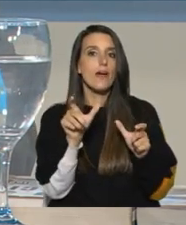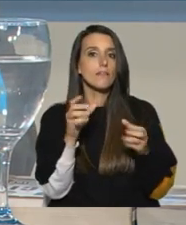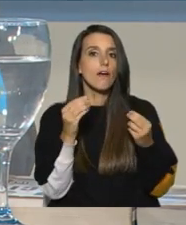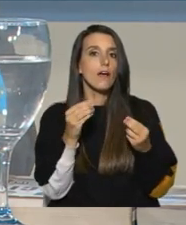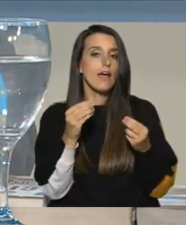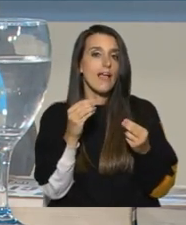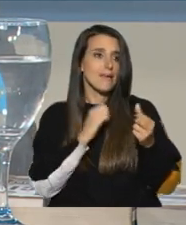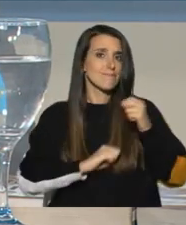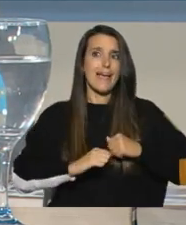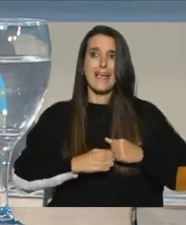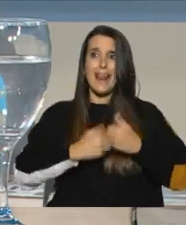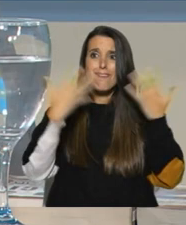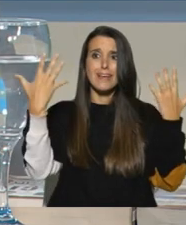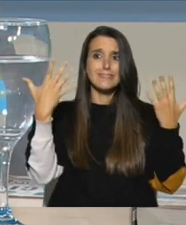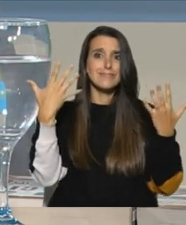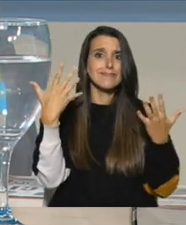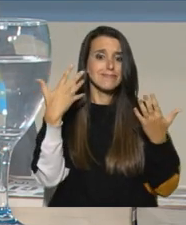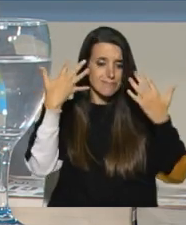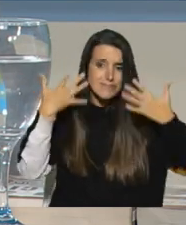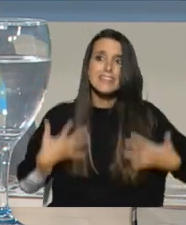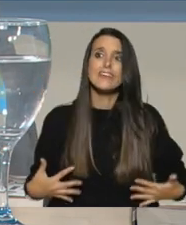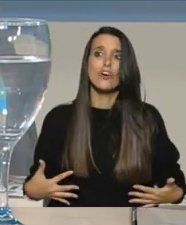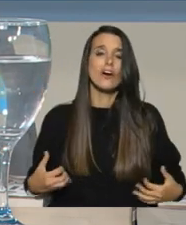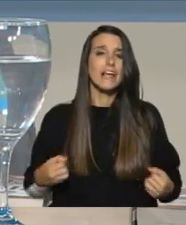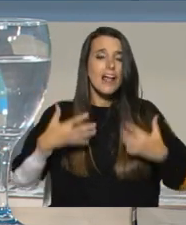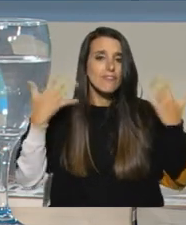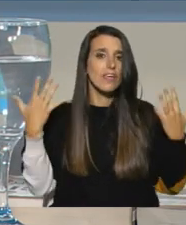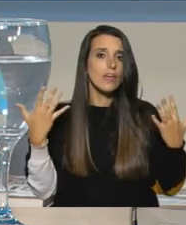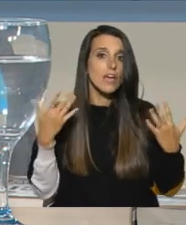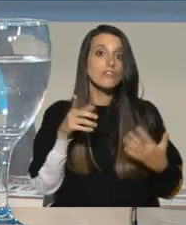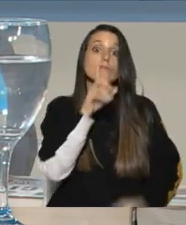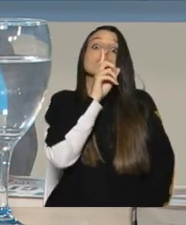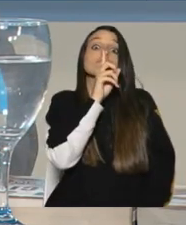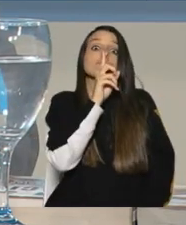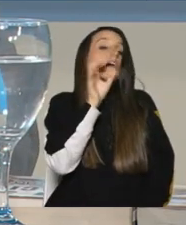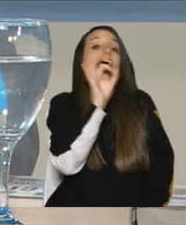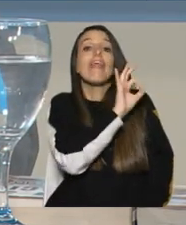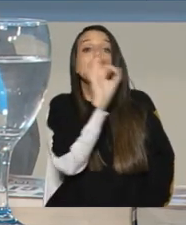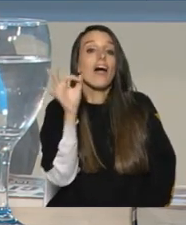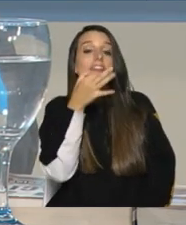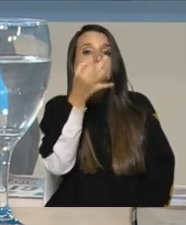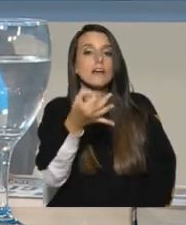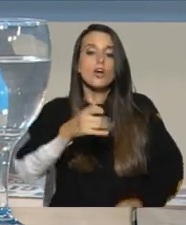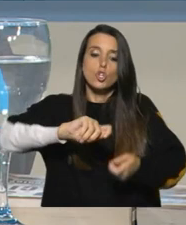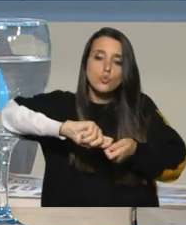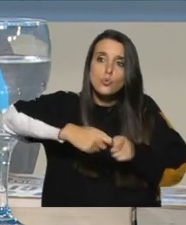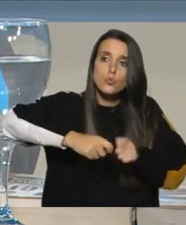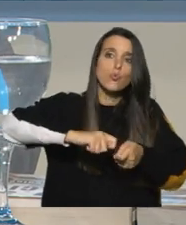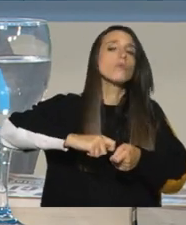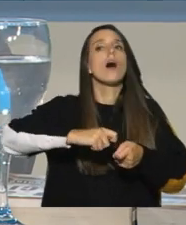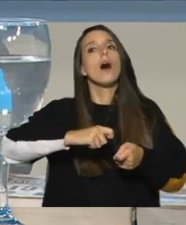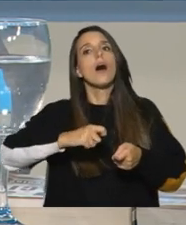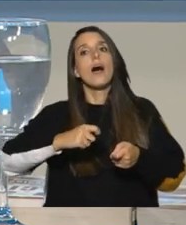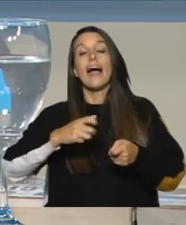lesiones graves, con secuelas graves físicas. O sea, de eso no se habla. Acá hubo tortura, acá hubo